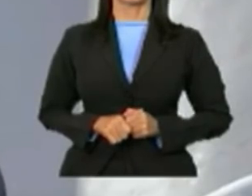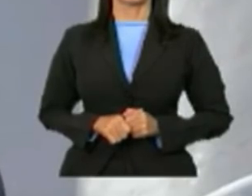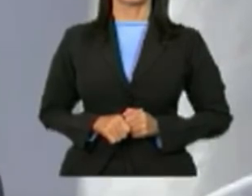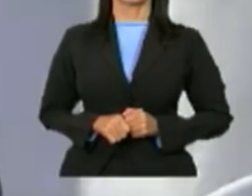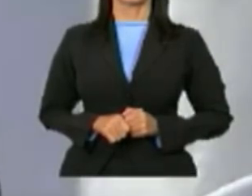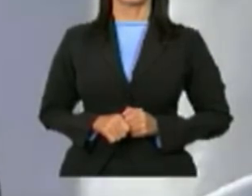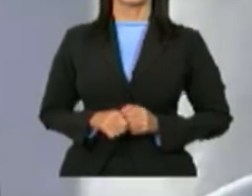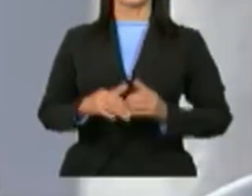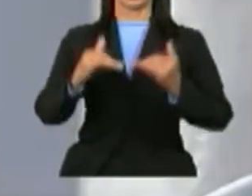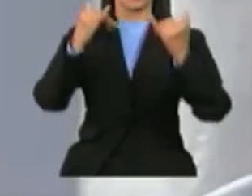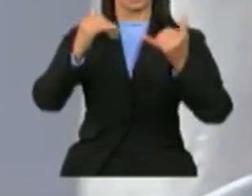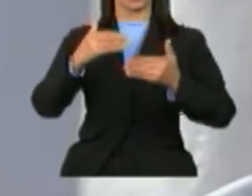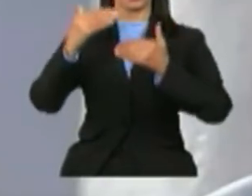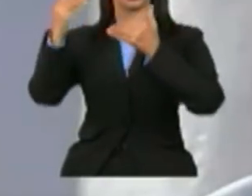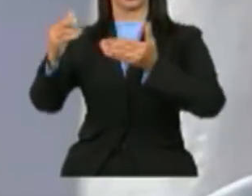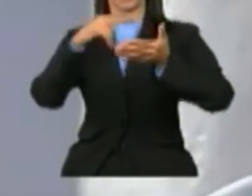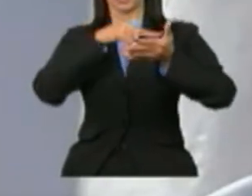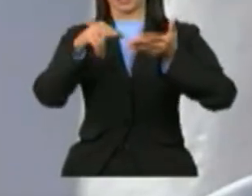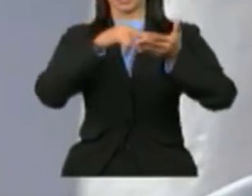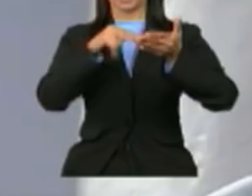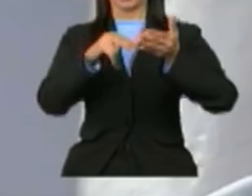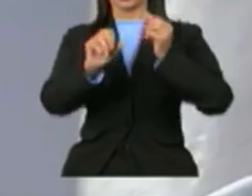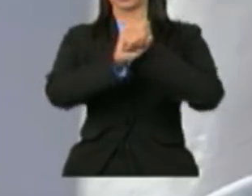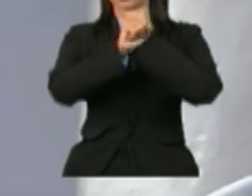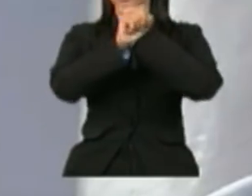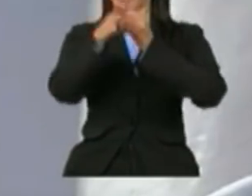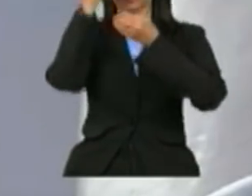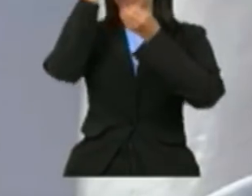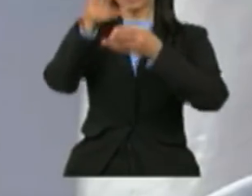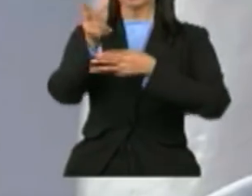Pasamos a dar lectura al boletín número 32.